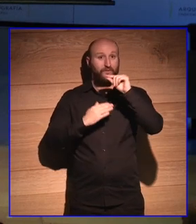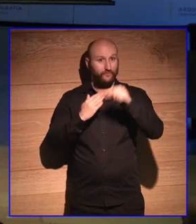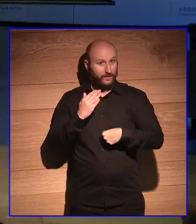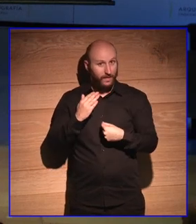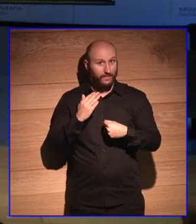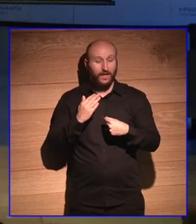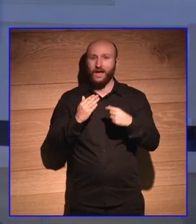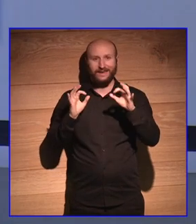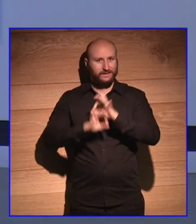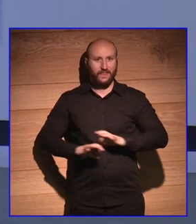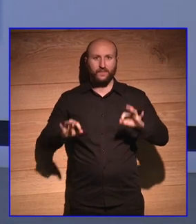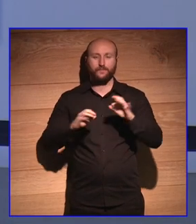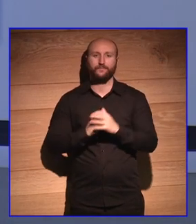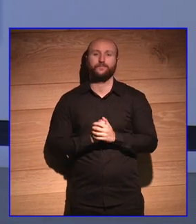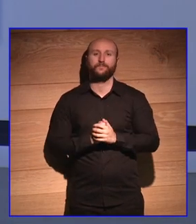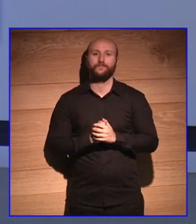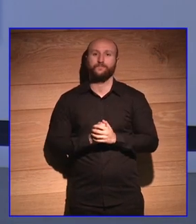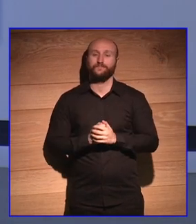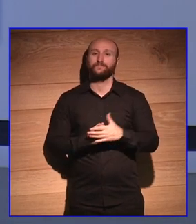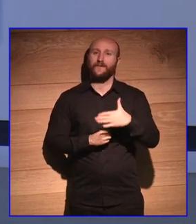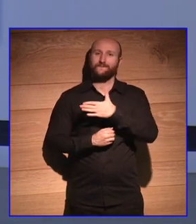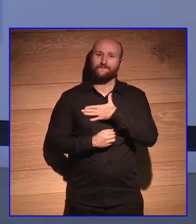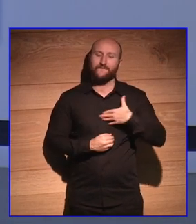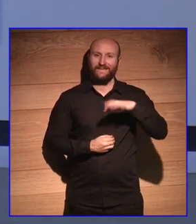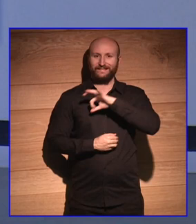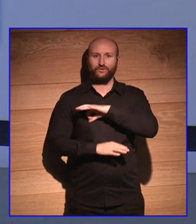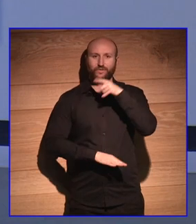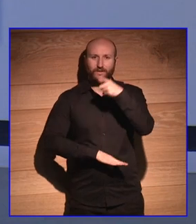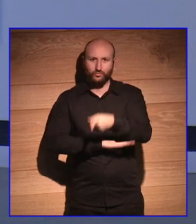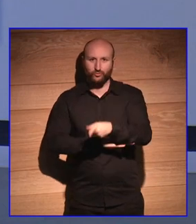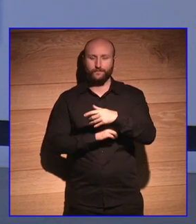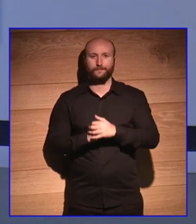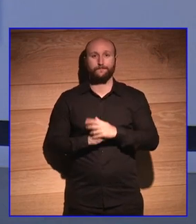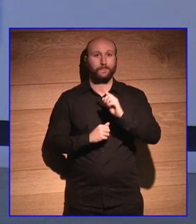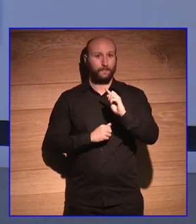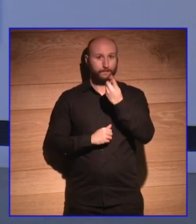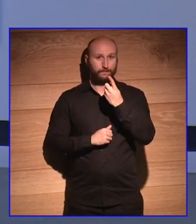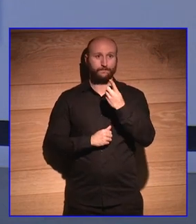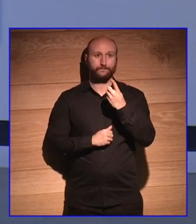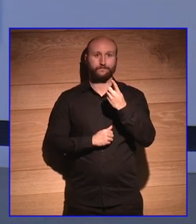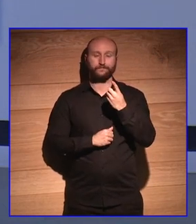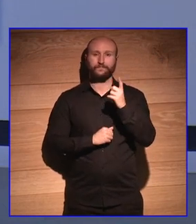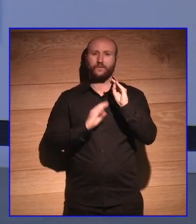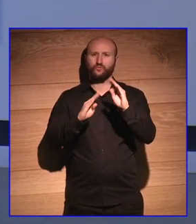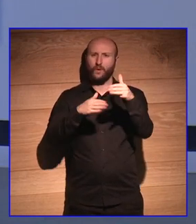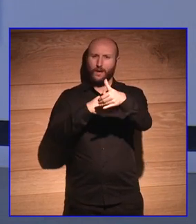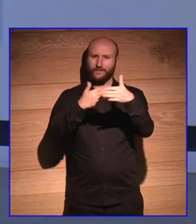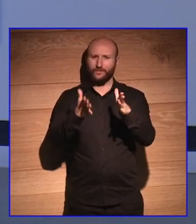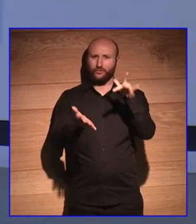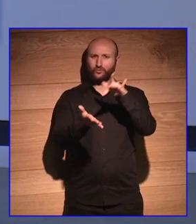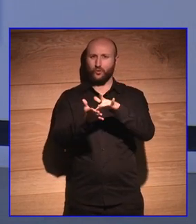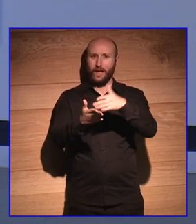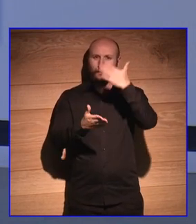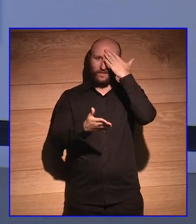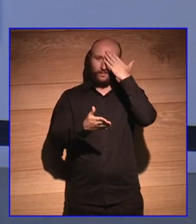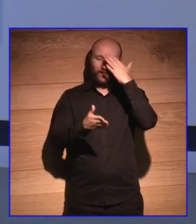en ningún caso excelentísimo señor director primero que su habitación está en la principal al